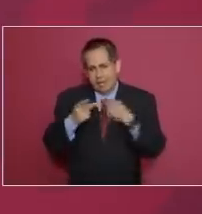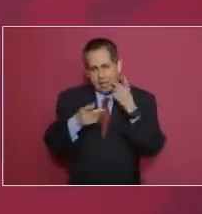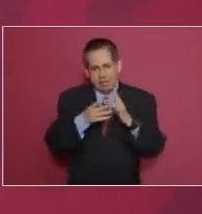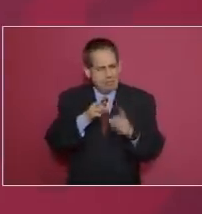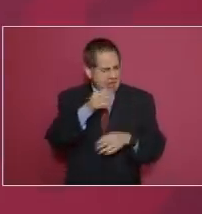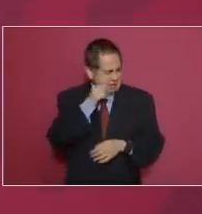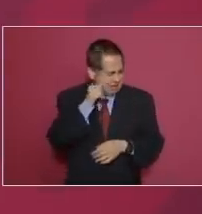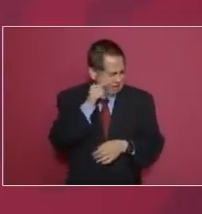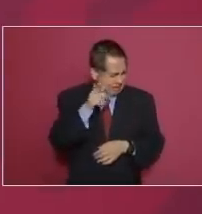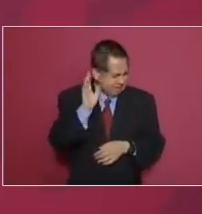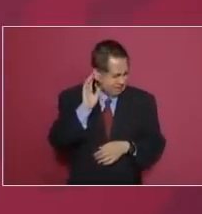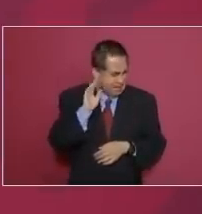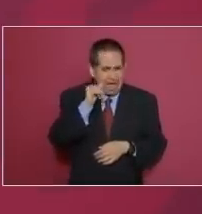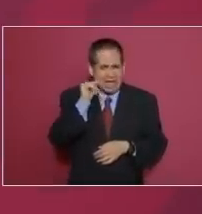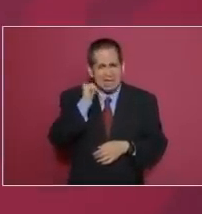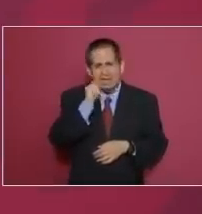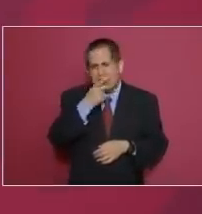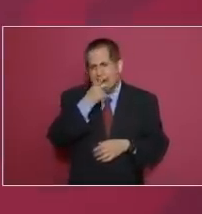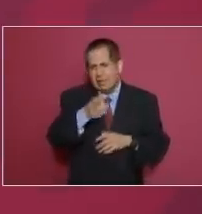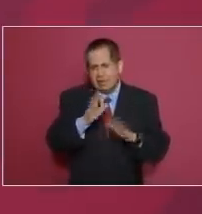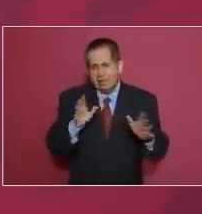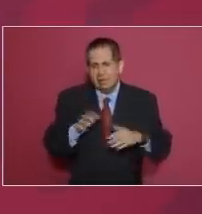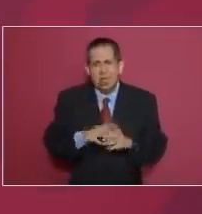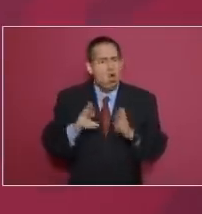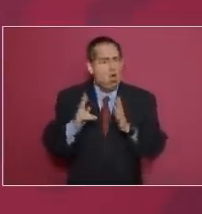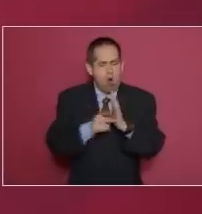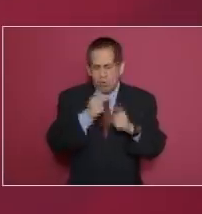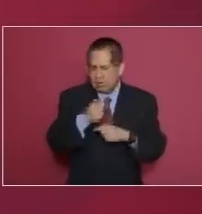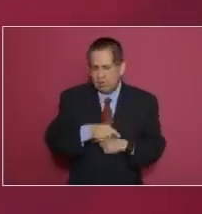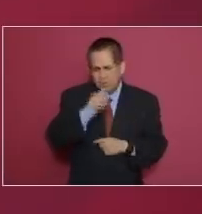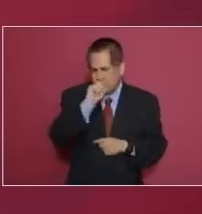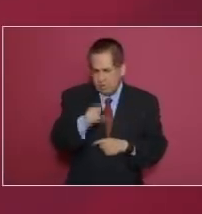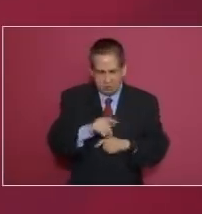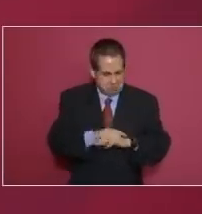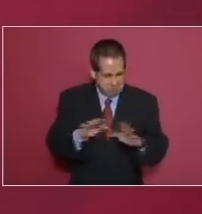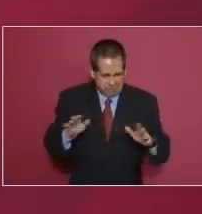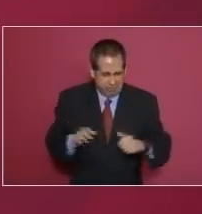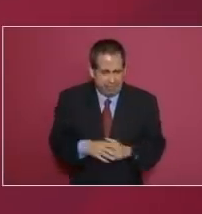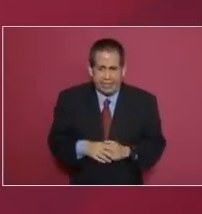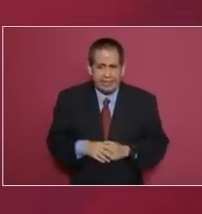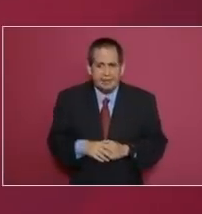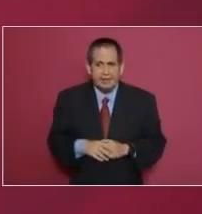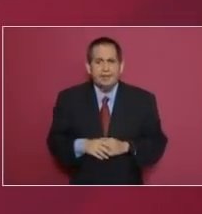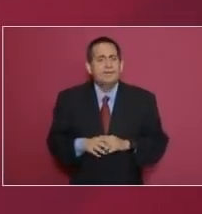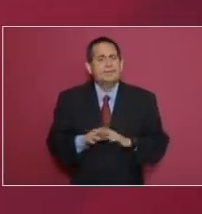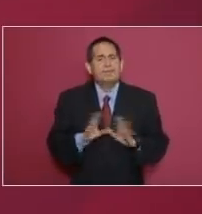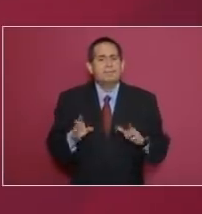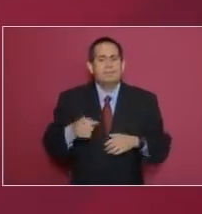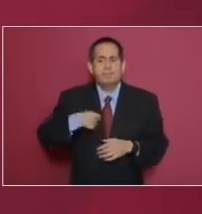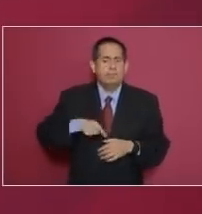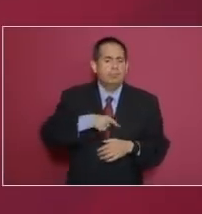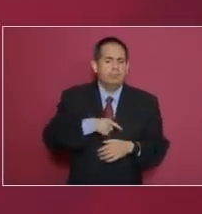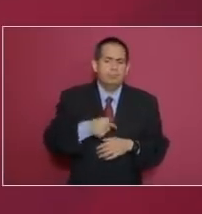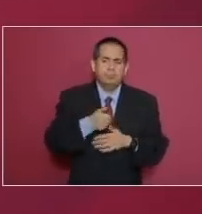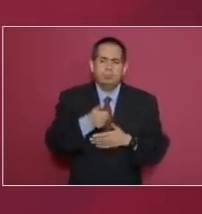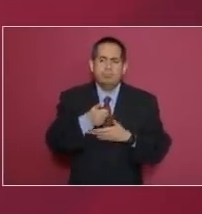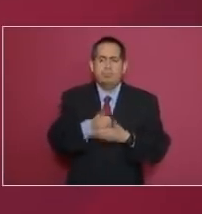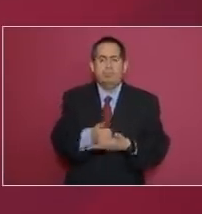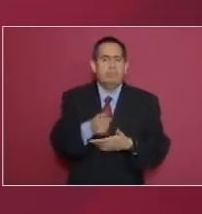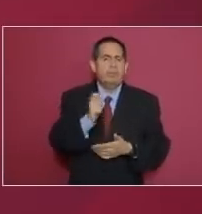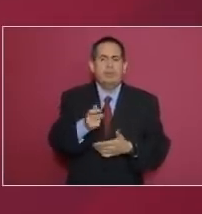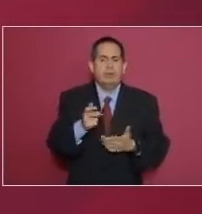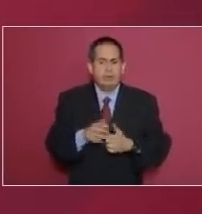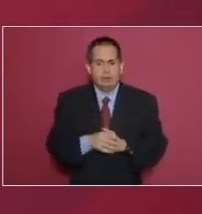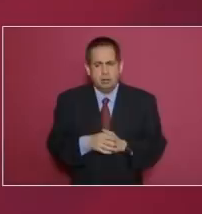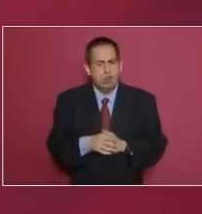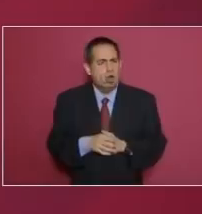ayer lo mencioné, reitero lo mismo. Vamos nosotros a ayudar,